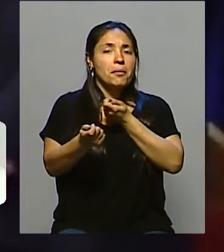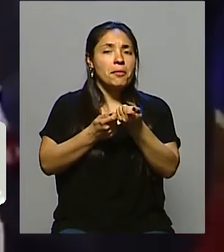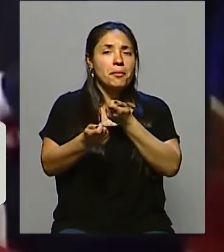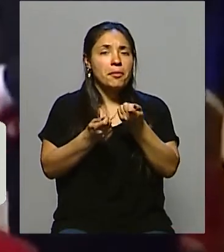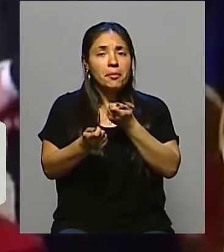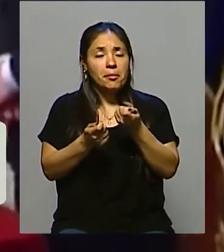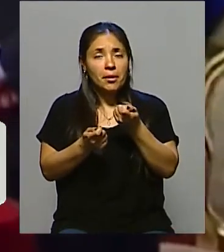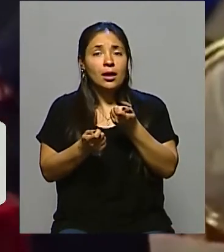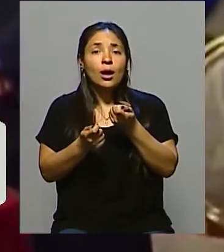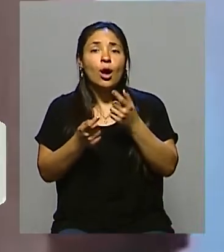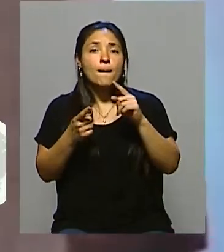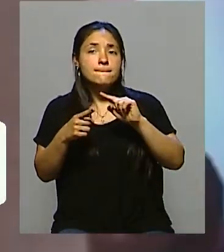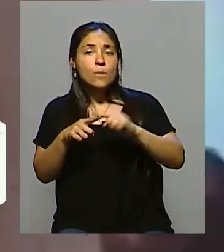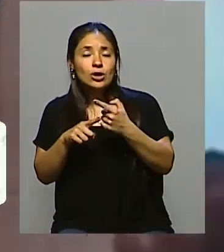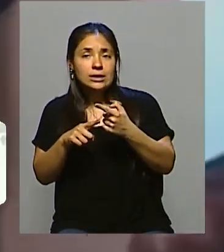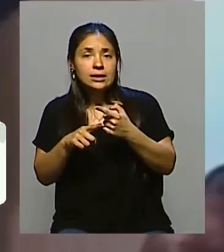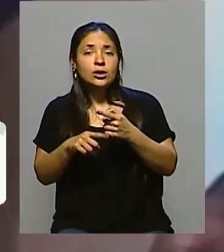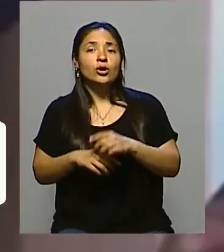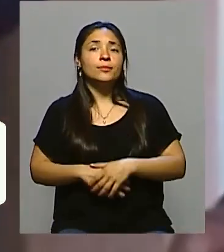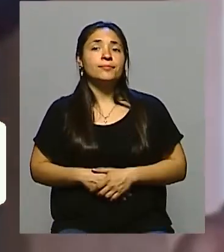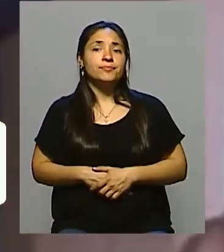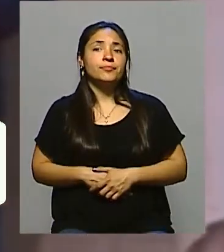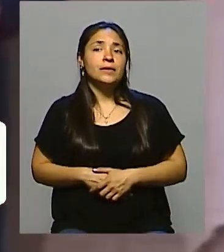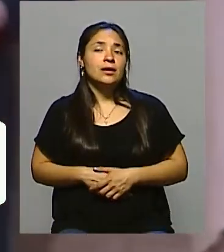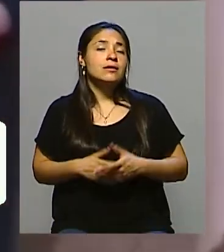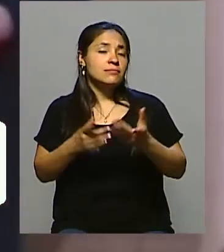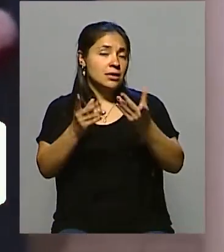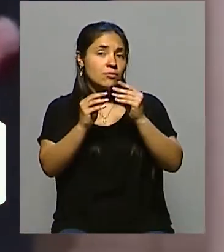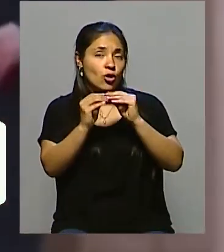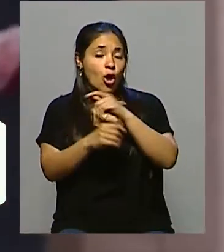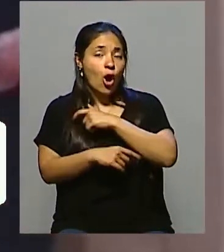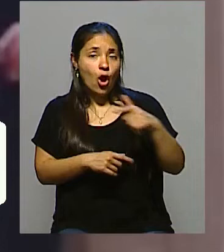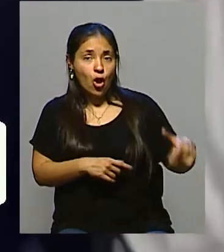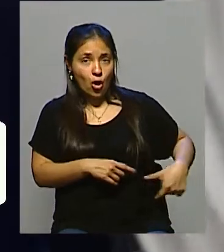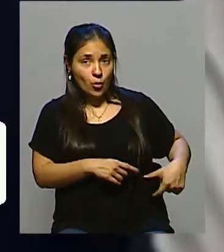así, políticamente el asunto entre un gobierno